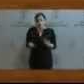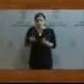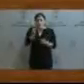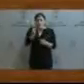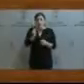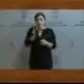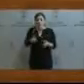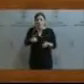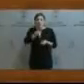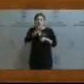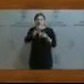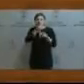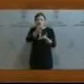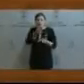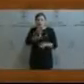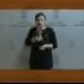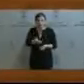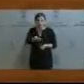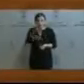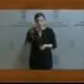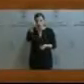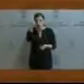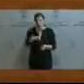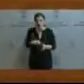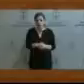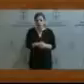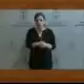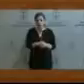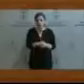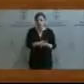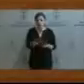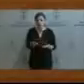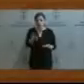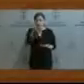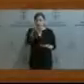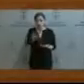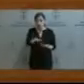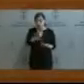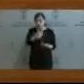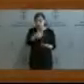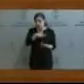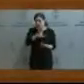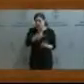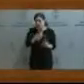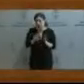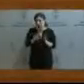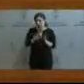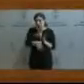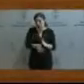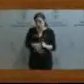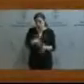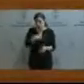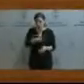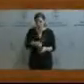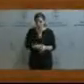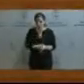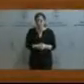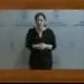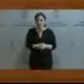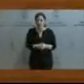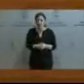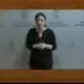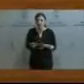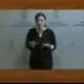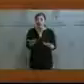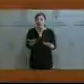respecto en el futuro, cuando sea. Seguro que será tarde, pero ocurrirá. Se han